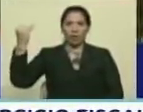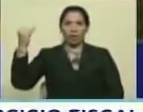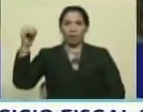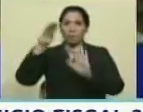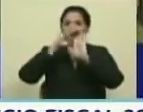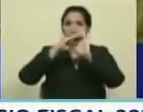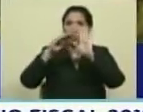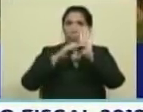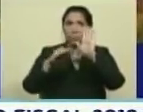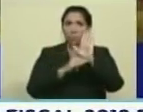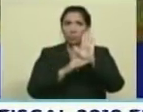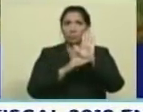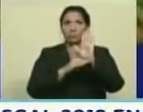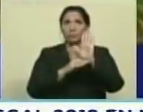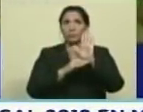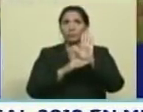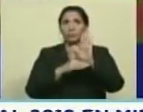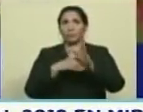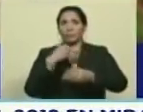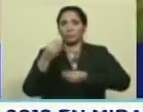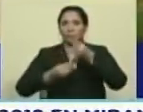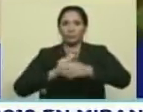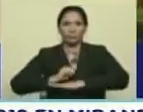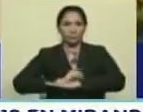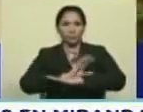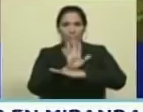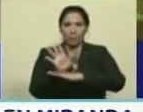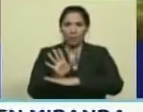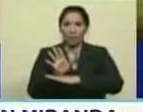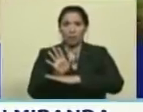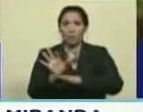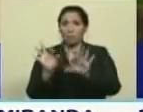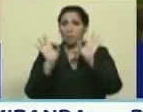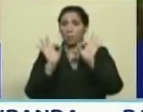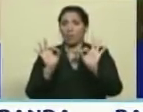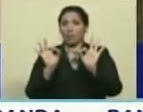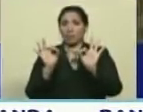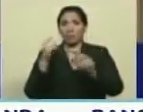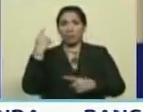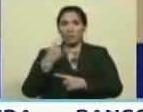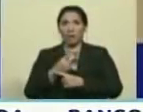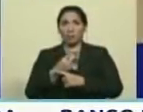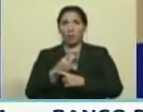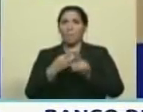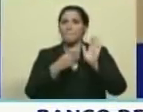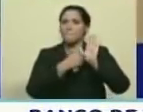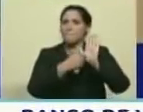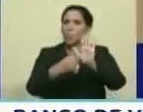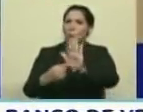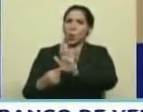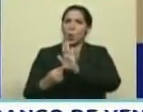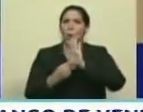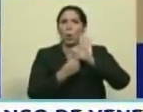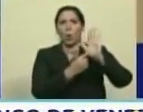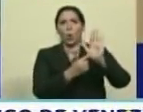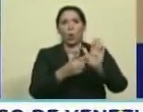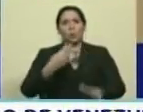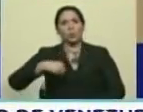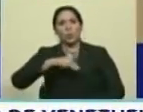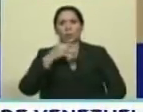establecidos, con que se estableció el ALBA. Es un momento en que debemos mostrar nuestra solidaridad